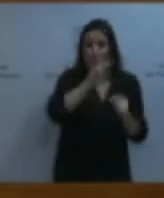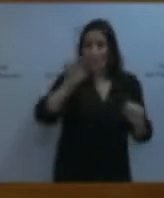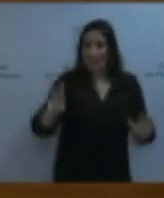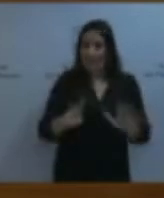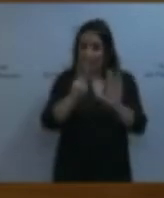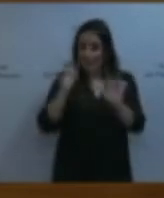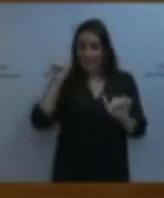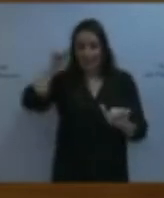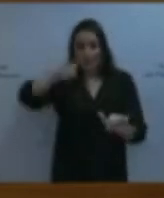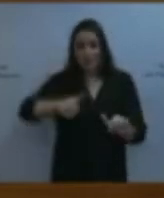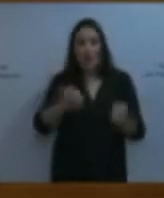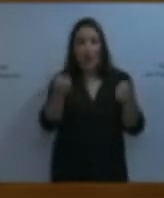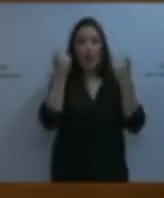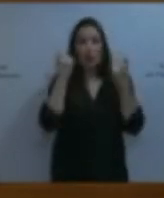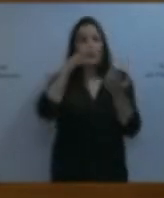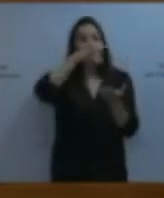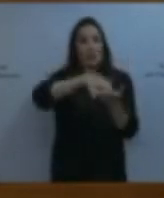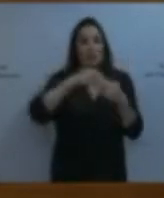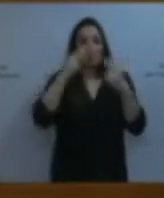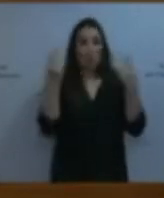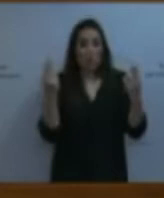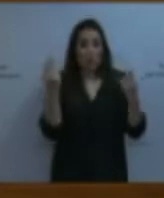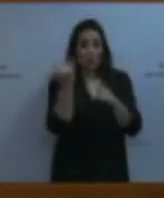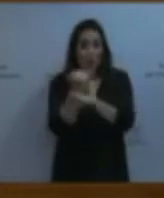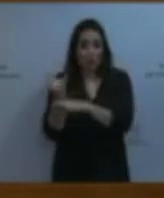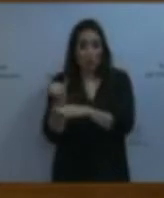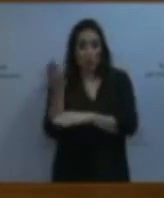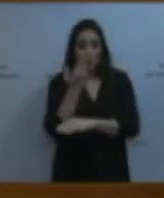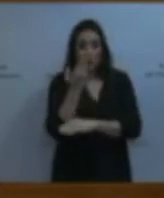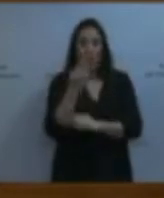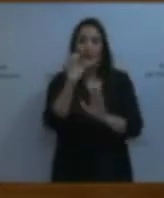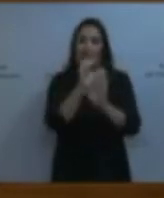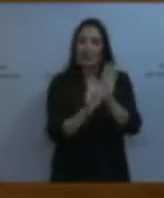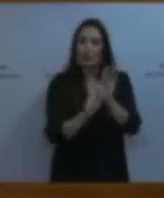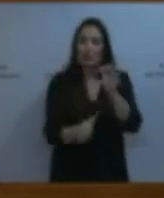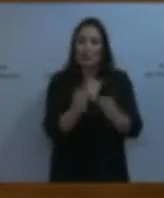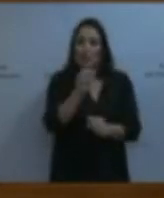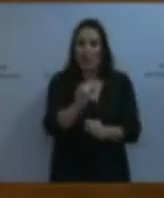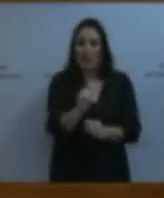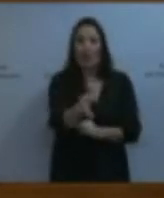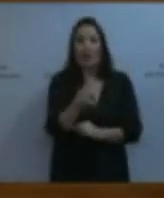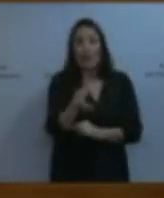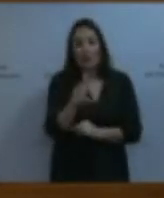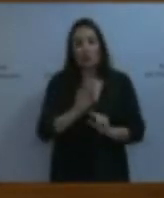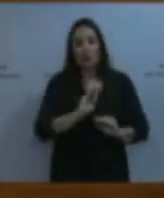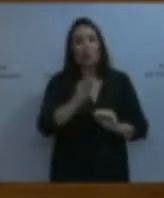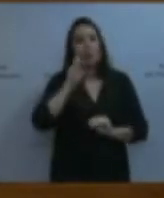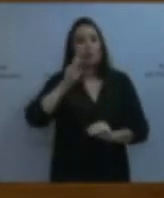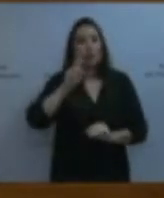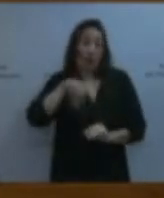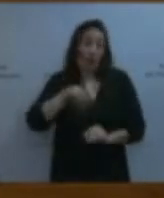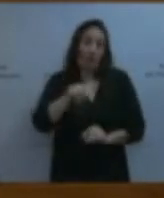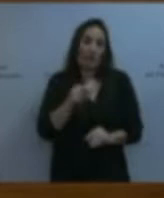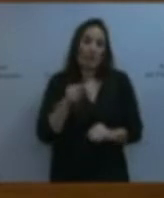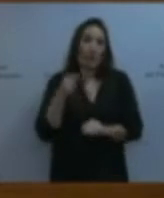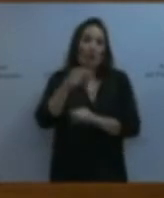centros educativos públicos no universitarios disfruta de un estatuto jurídico que reconoce sus derechos y establece sus deberes.